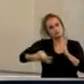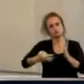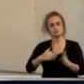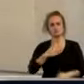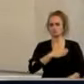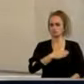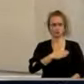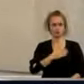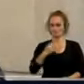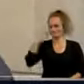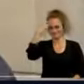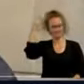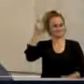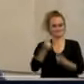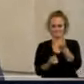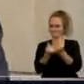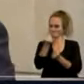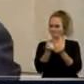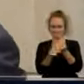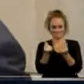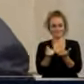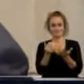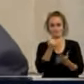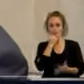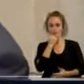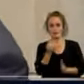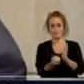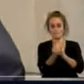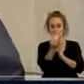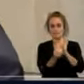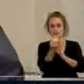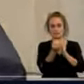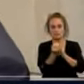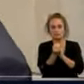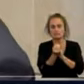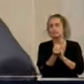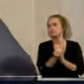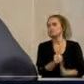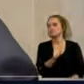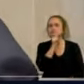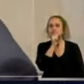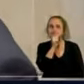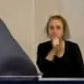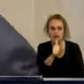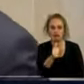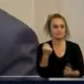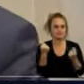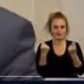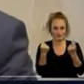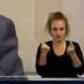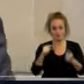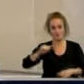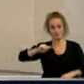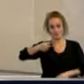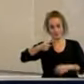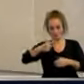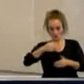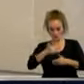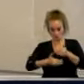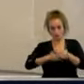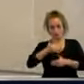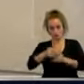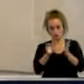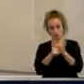yo no soy economista ni aspiré a serlo porque las matemáticas me dieron muy duro es la verdad siendo esa la primera ruta o el primer